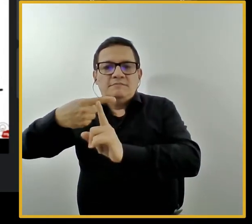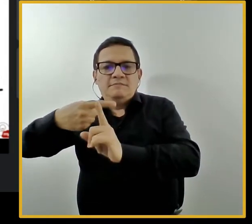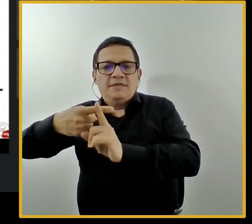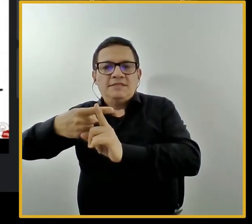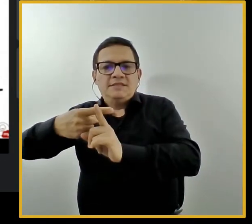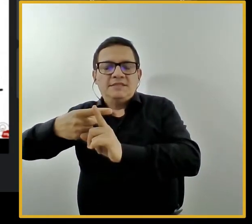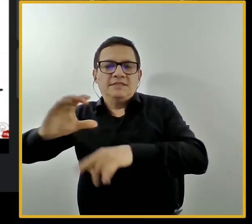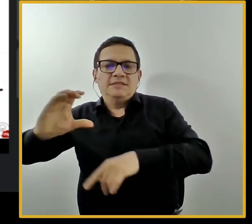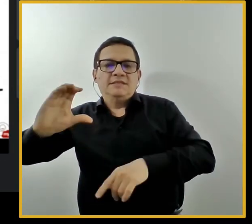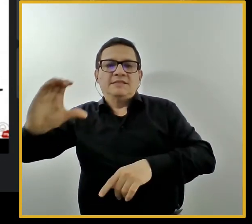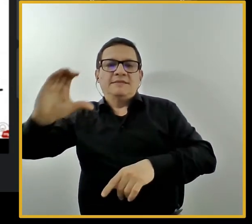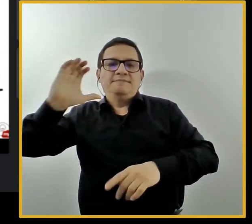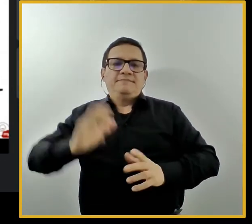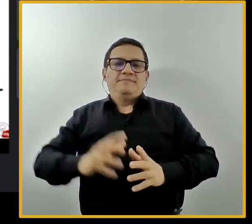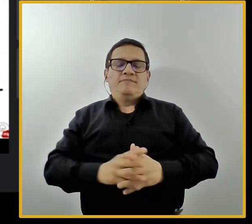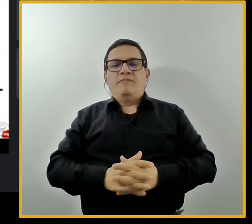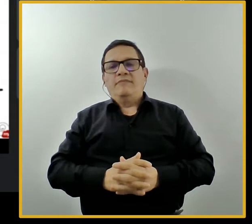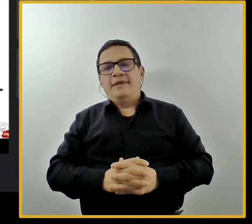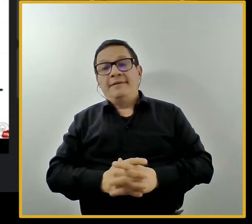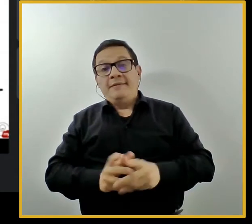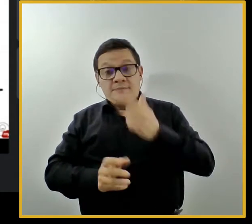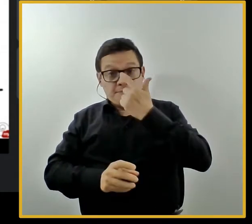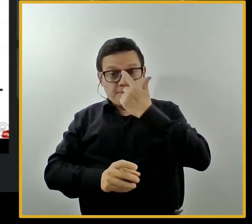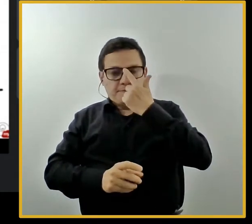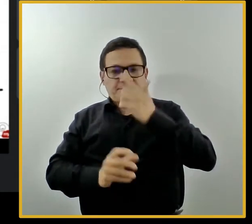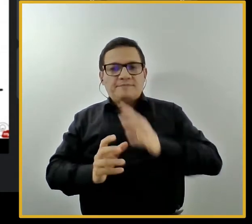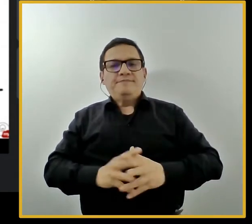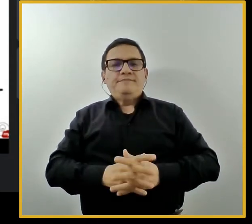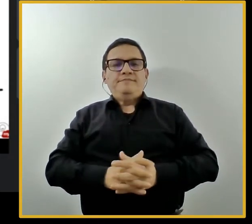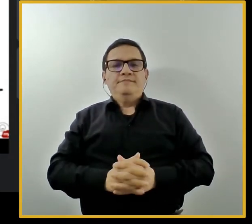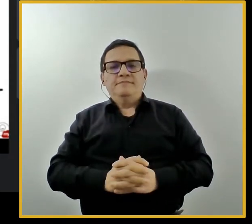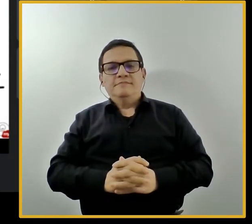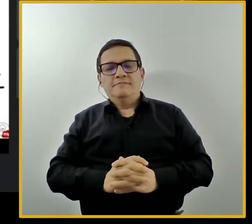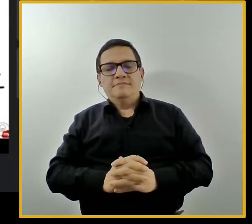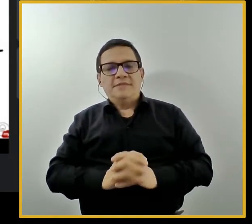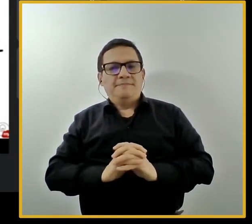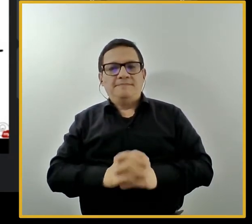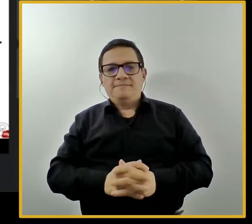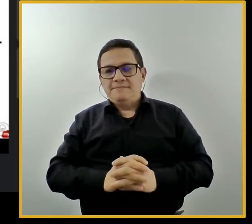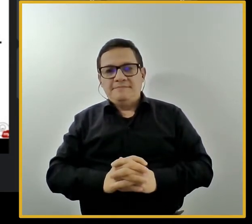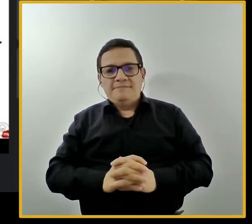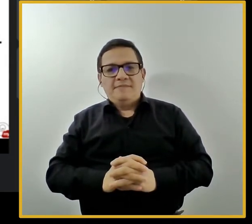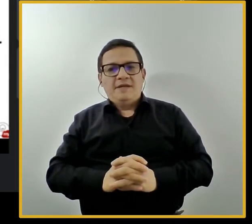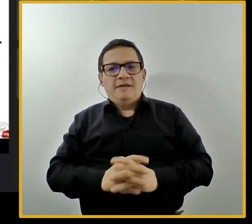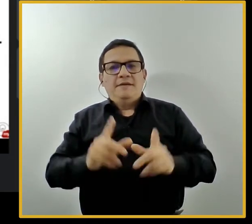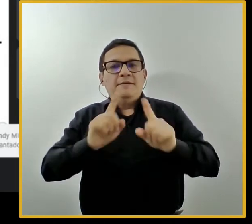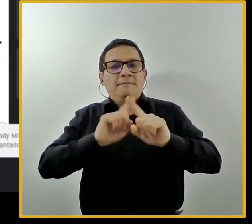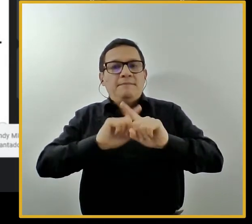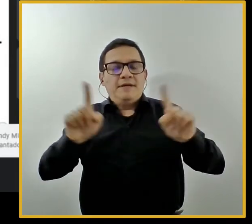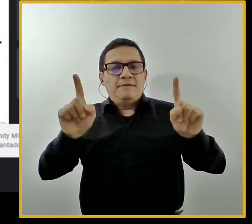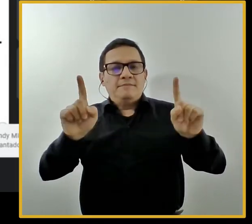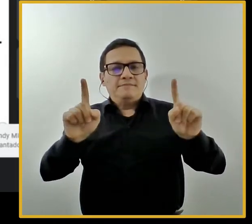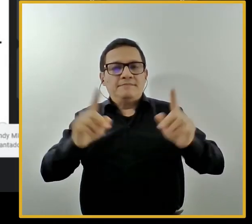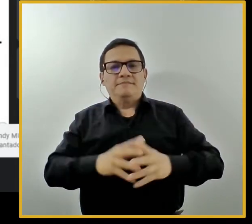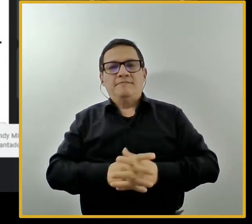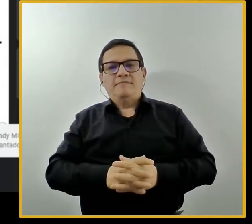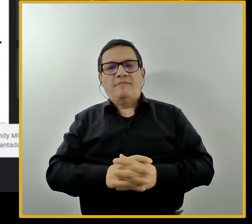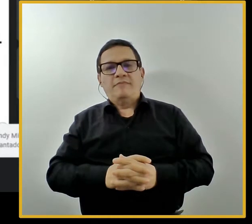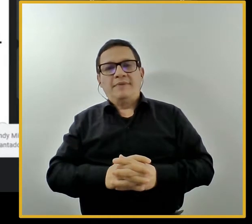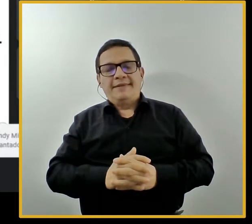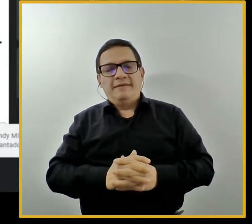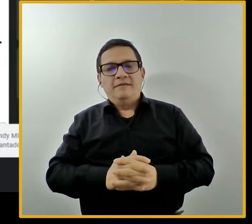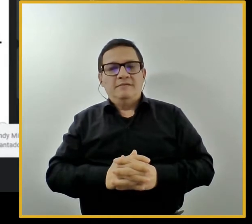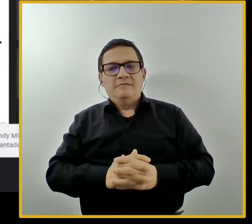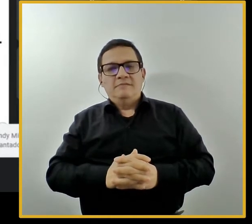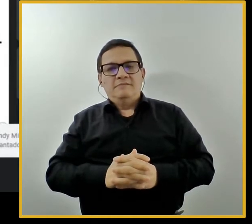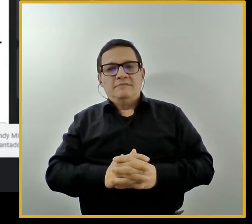lo siguiente, ¿no? Me quedaría el logaritmo de y igual a x al cuadrado más c. Pero yo acá,